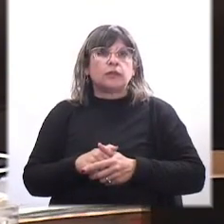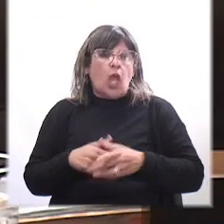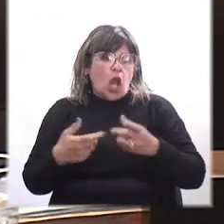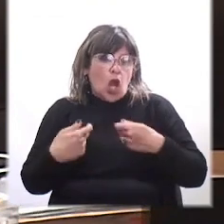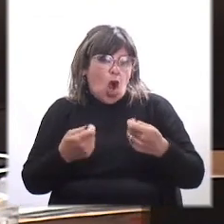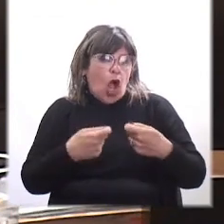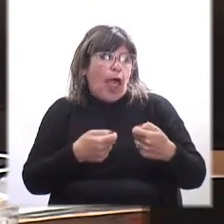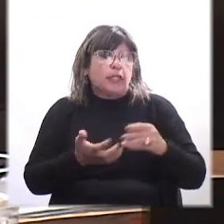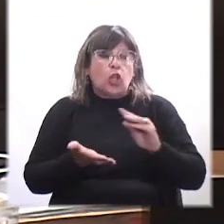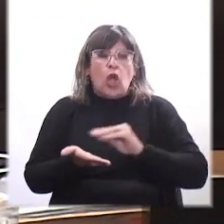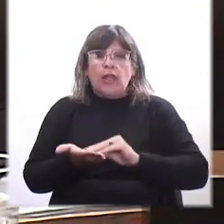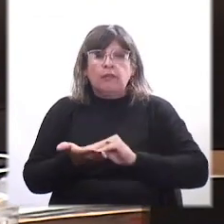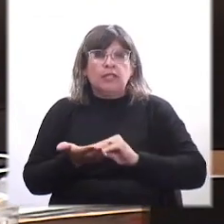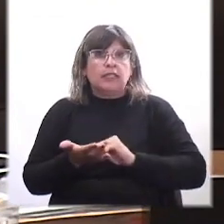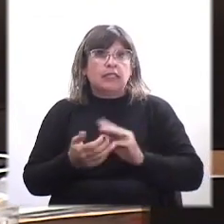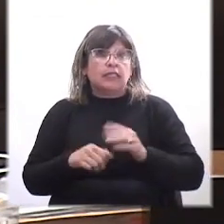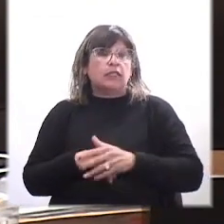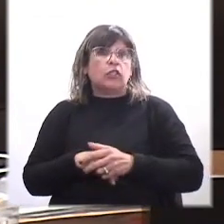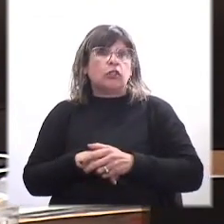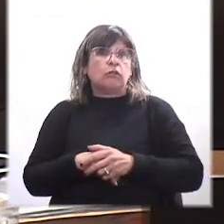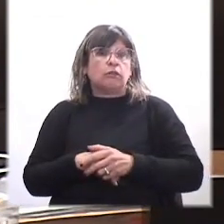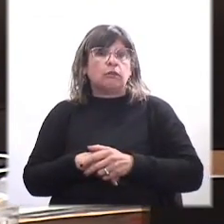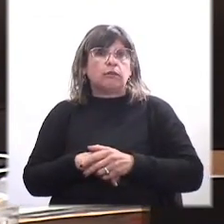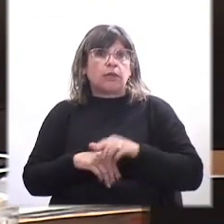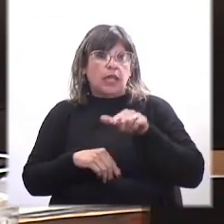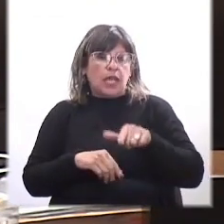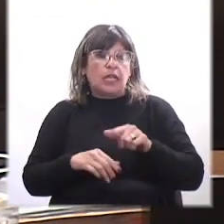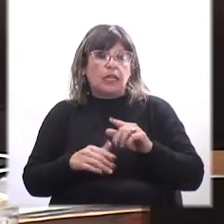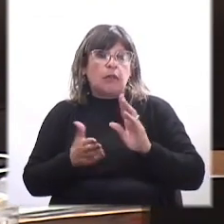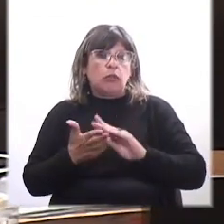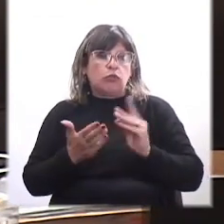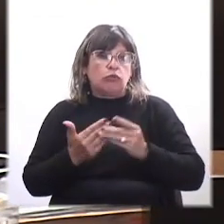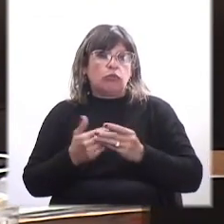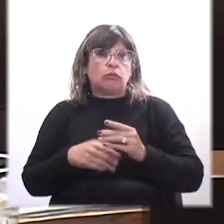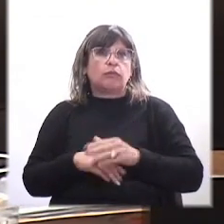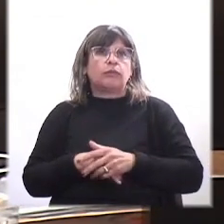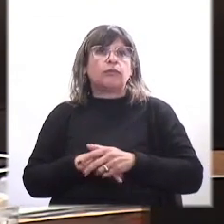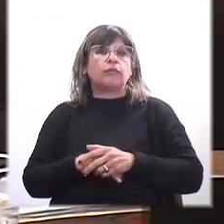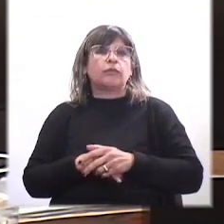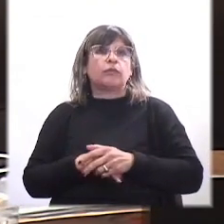gastos de administración dispendiosos que tuvo este proyecto.